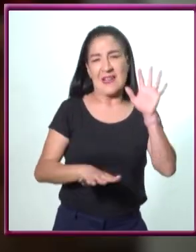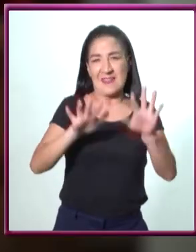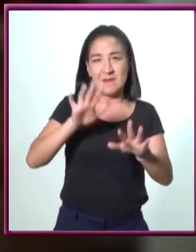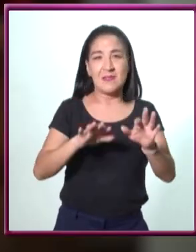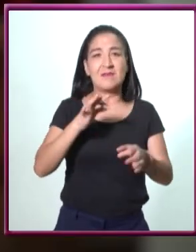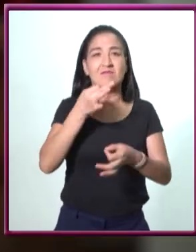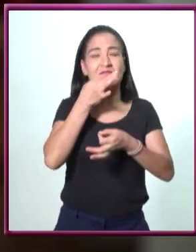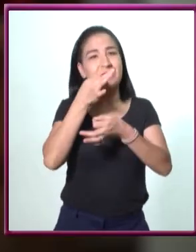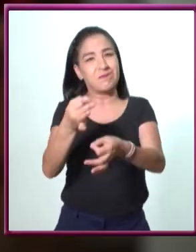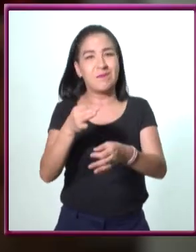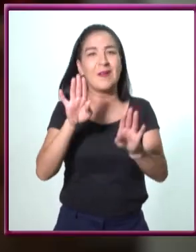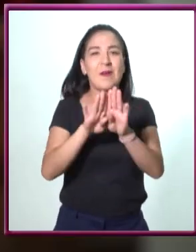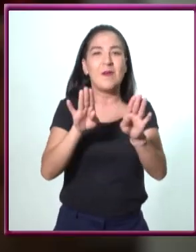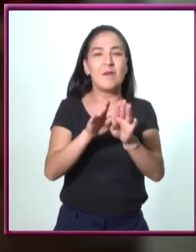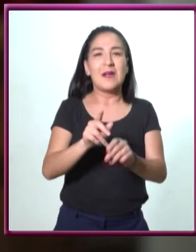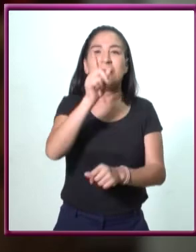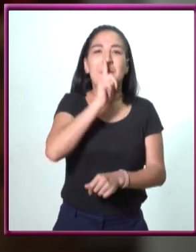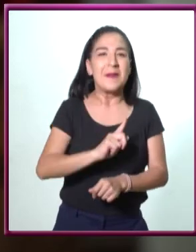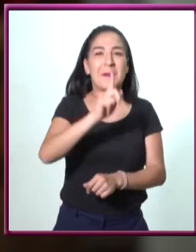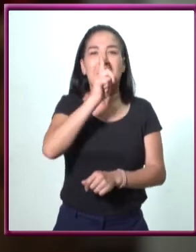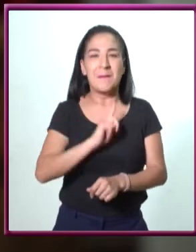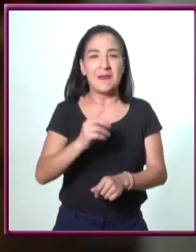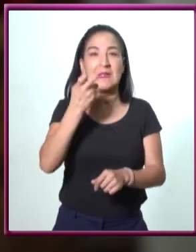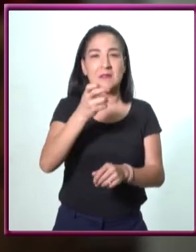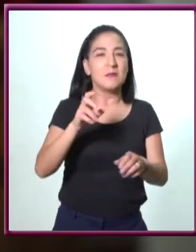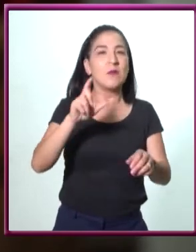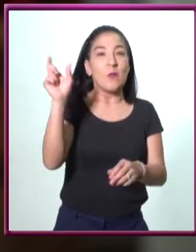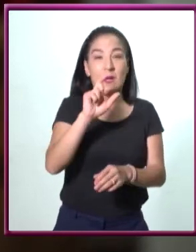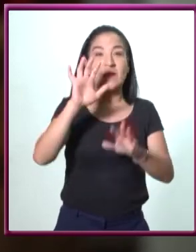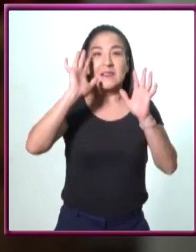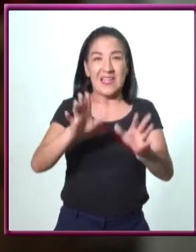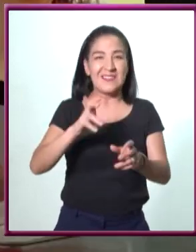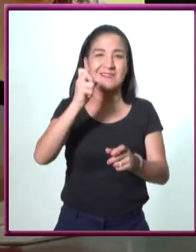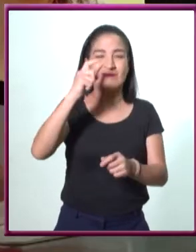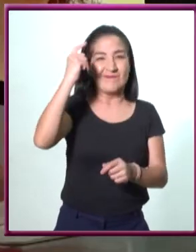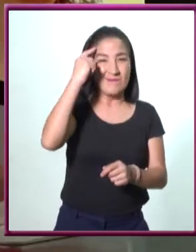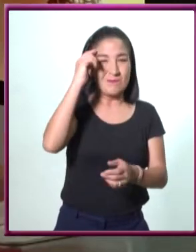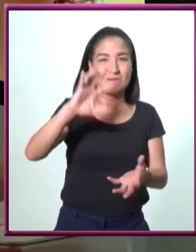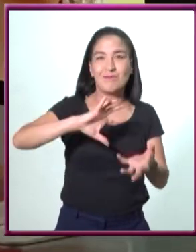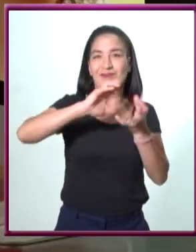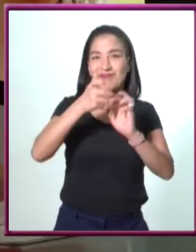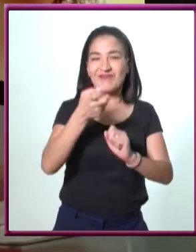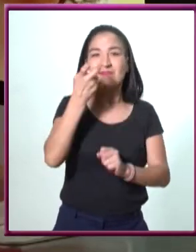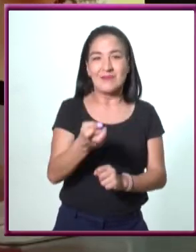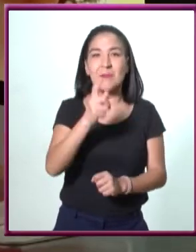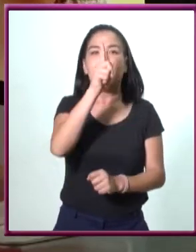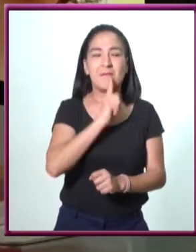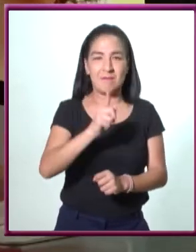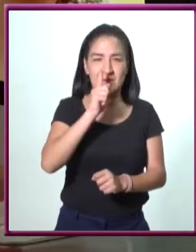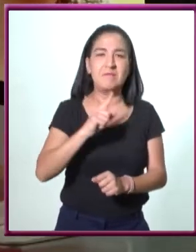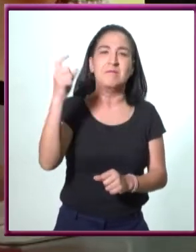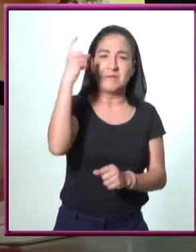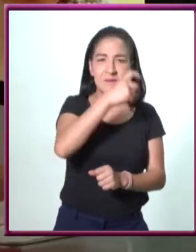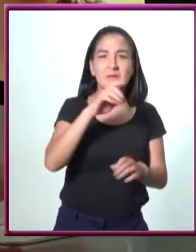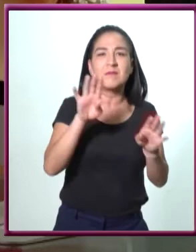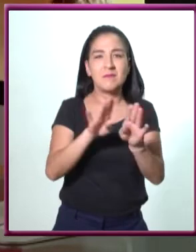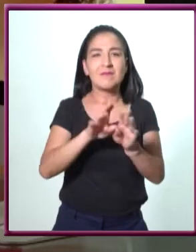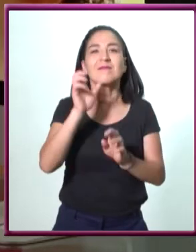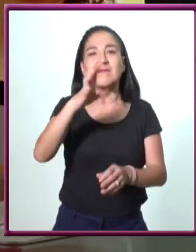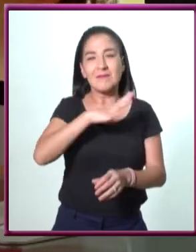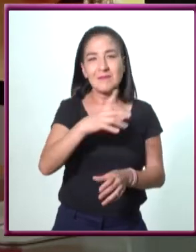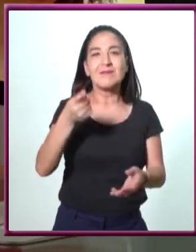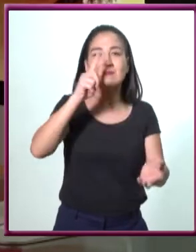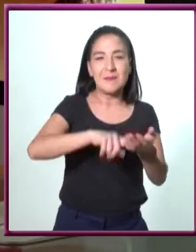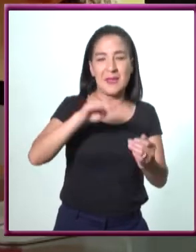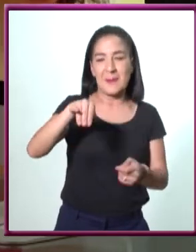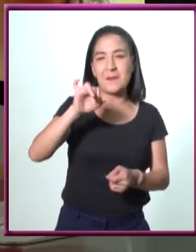volverse adicto a mentir? ¿En qué punto mentir se vuelve un trastorno? Es un poco difícil volverse adicto a mentir. Existe